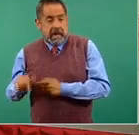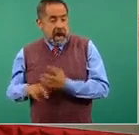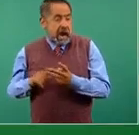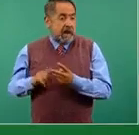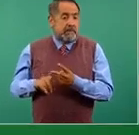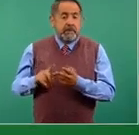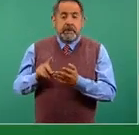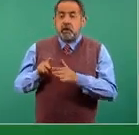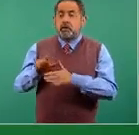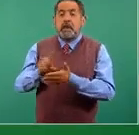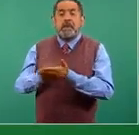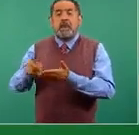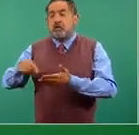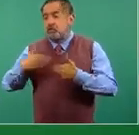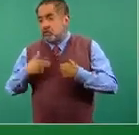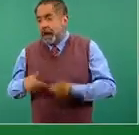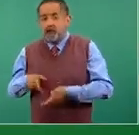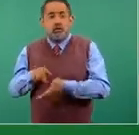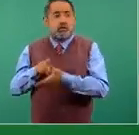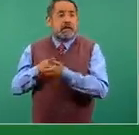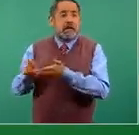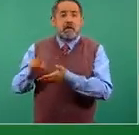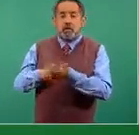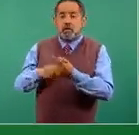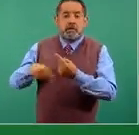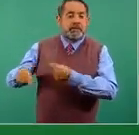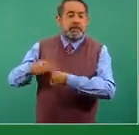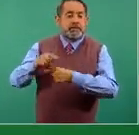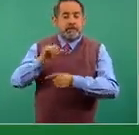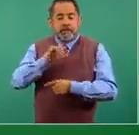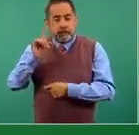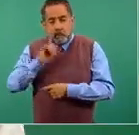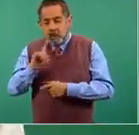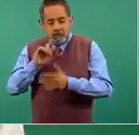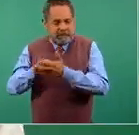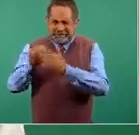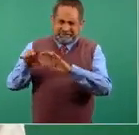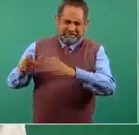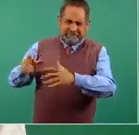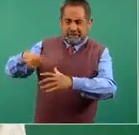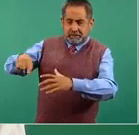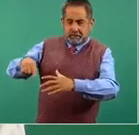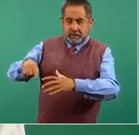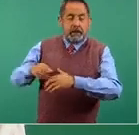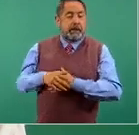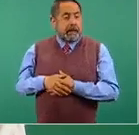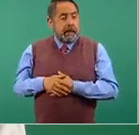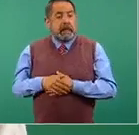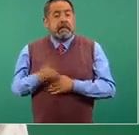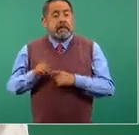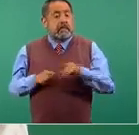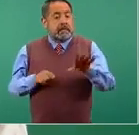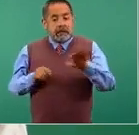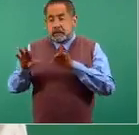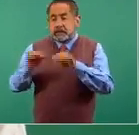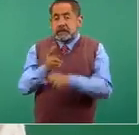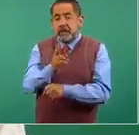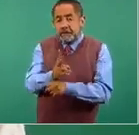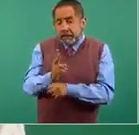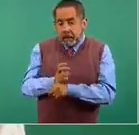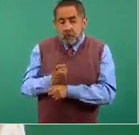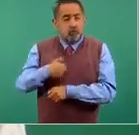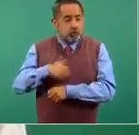el derecho, los derechos humanos, los derechos de las mujeres, por ejemplo. El grupo fue seleccionado por invitación